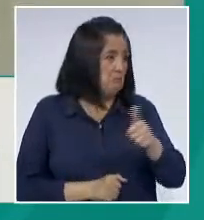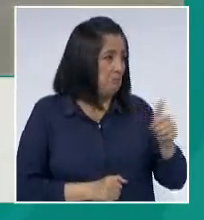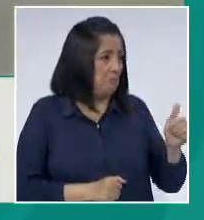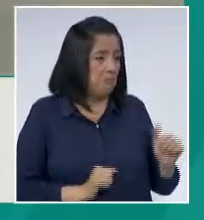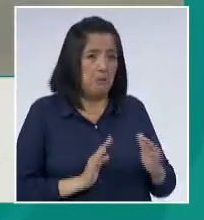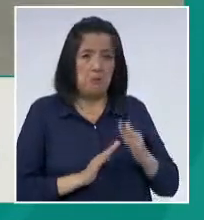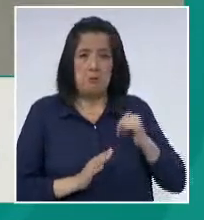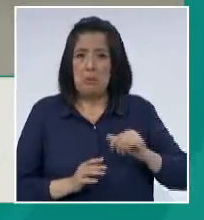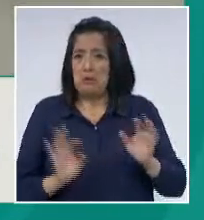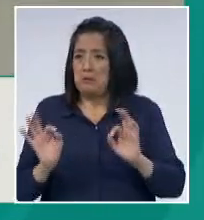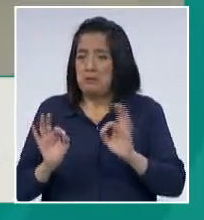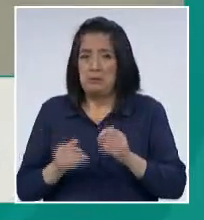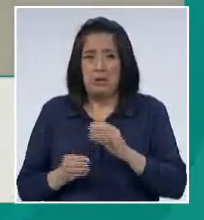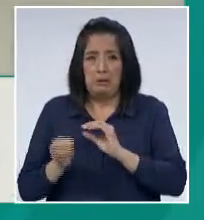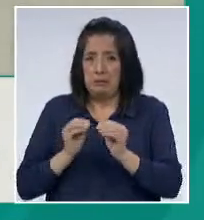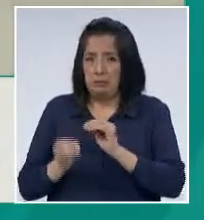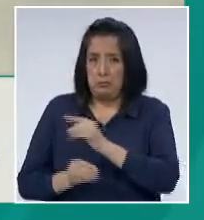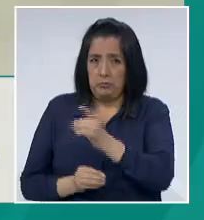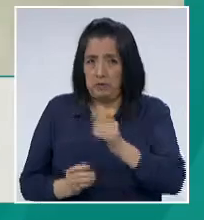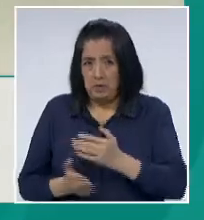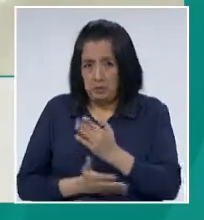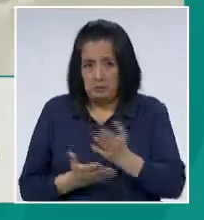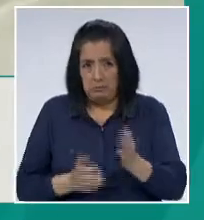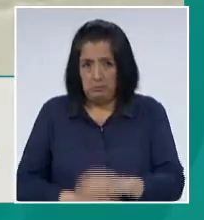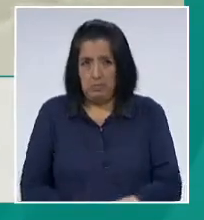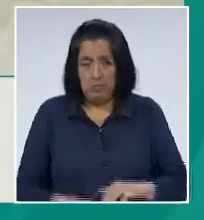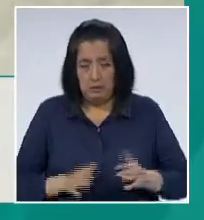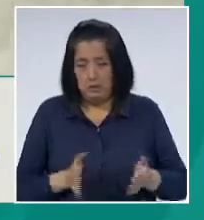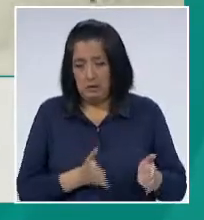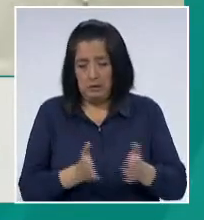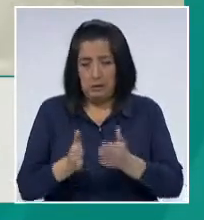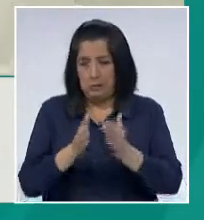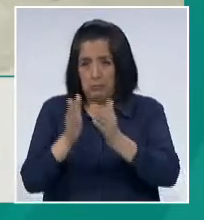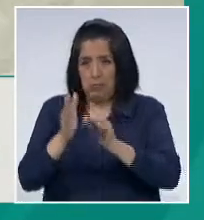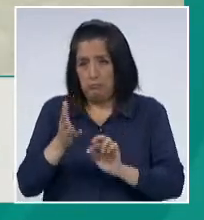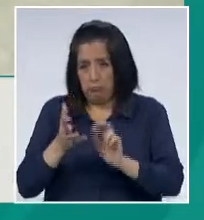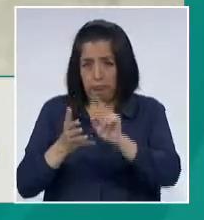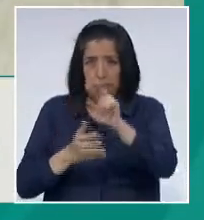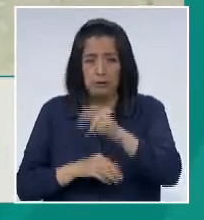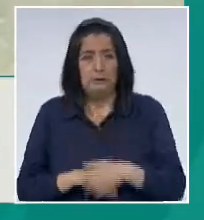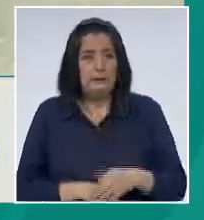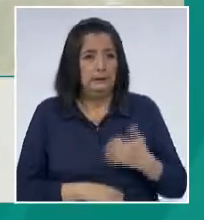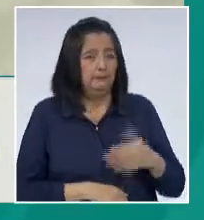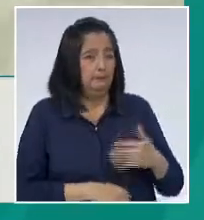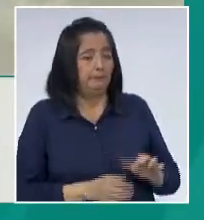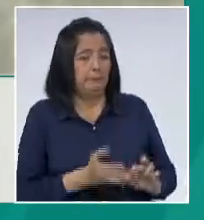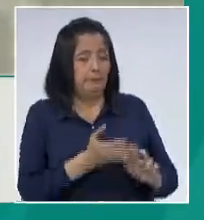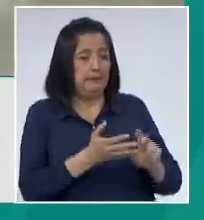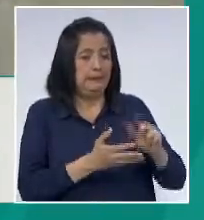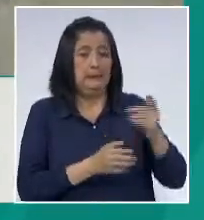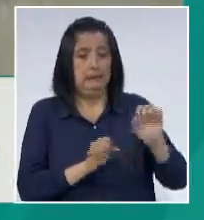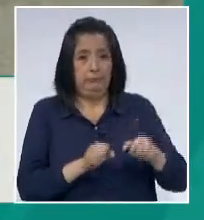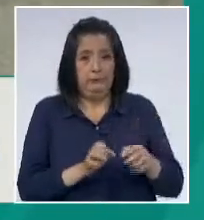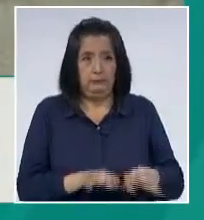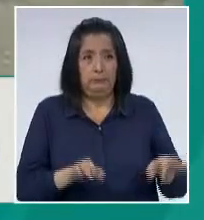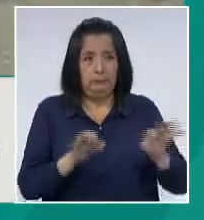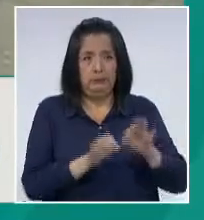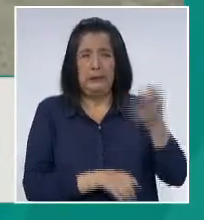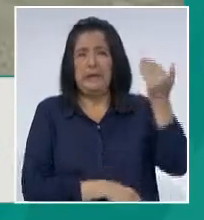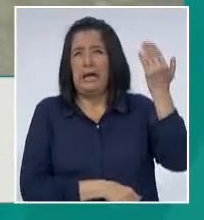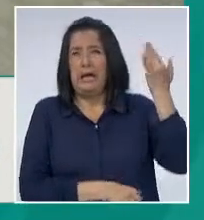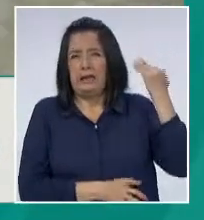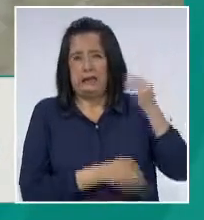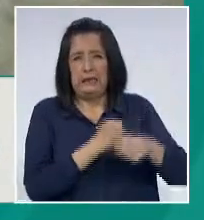habría venido para tratar de solucionarles el camino en esta zona. El tema de las escaleras, no tan importante, que fue hace muchísimos